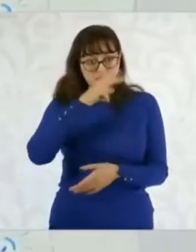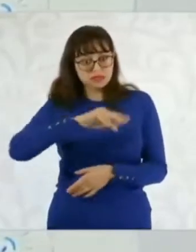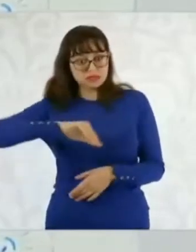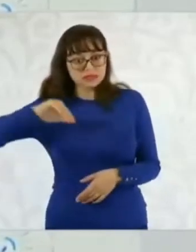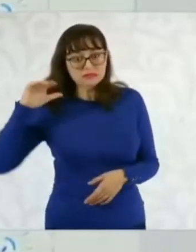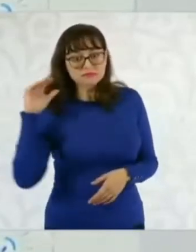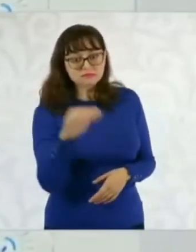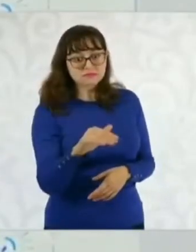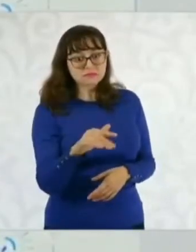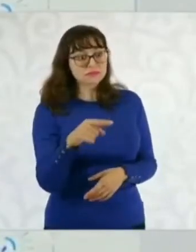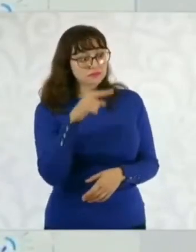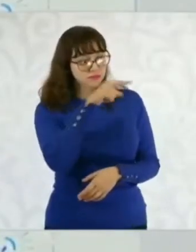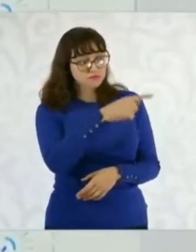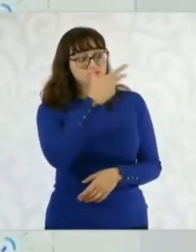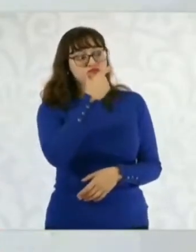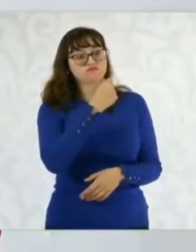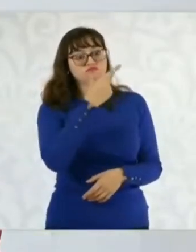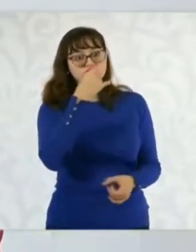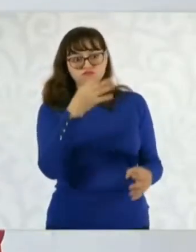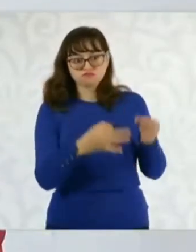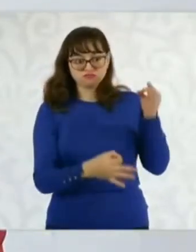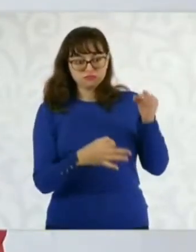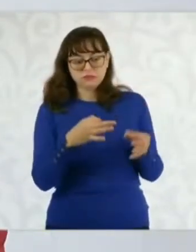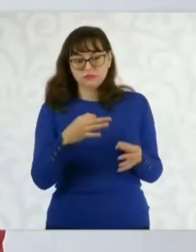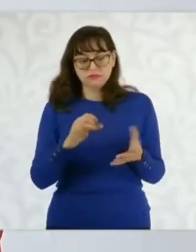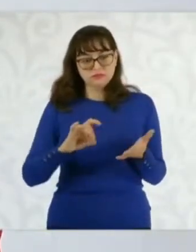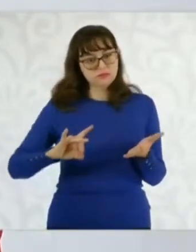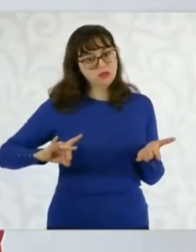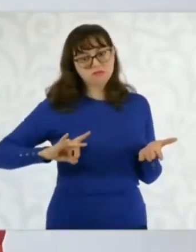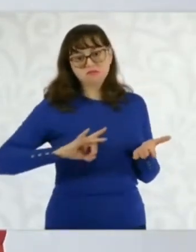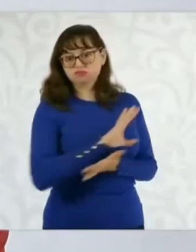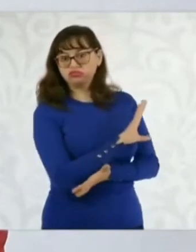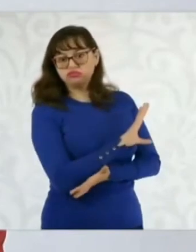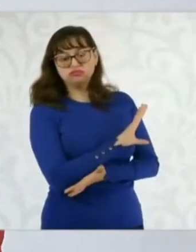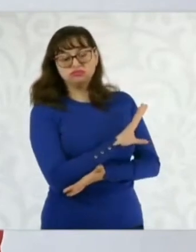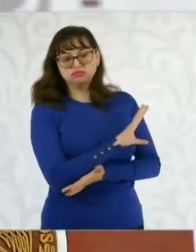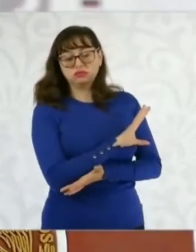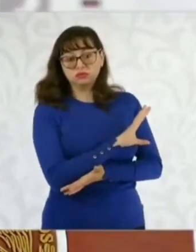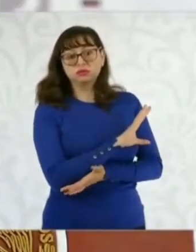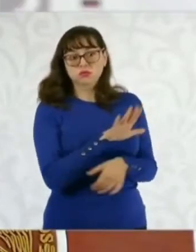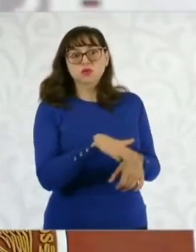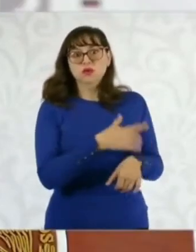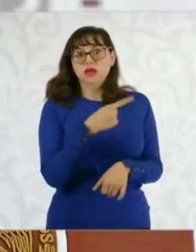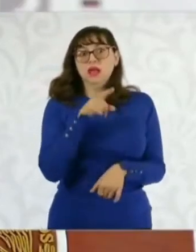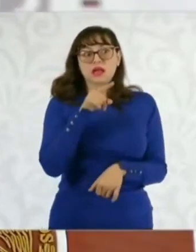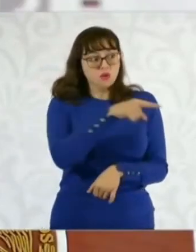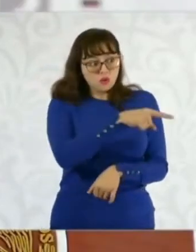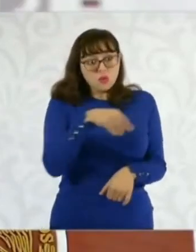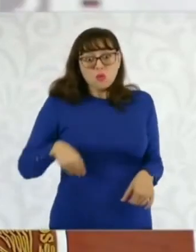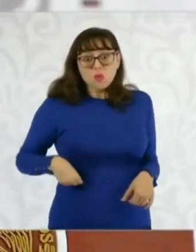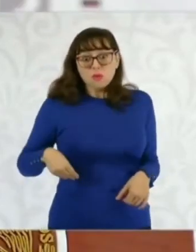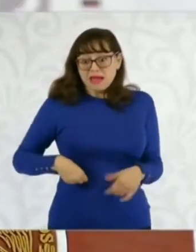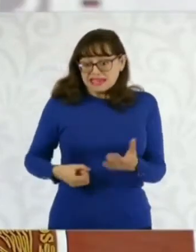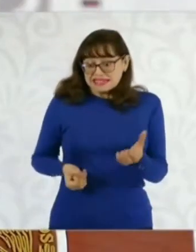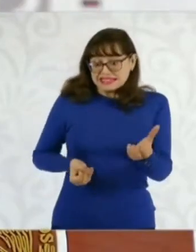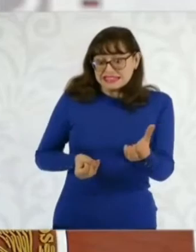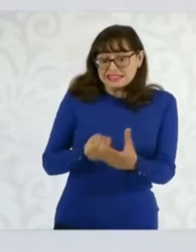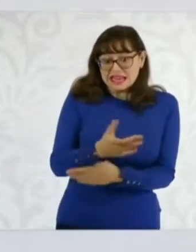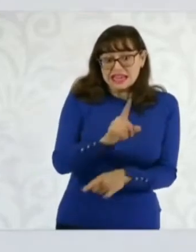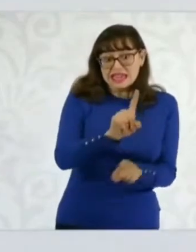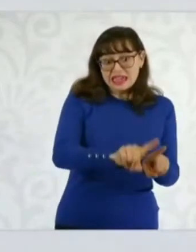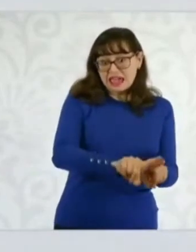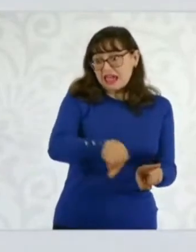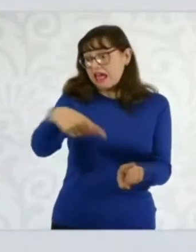y destituyeron al magistrado. Entonces, estos procesos de disminución de la